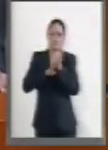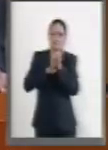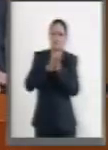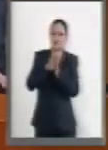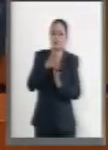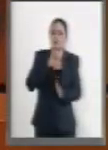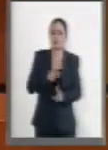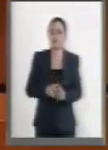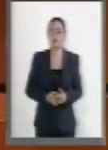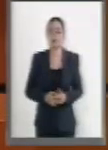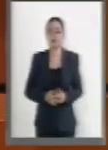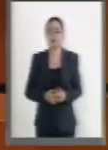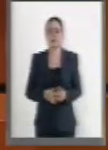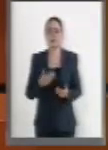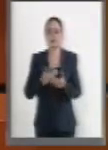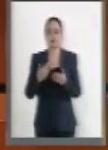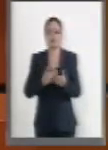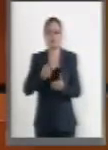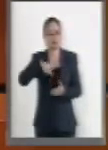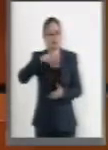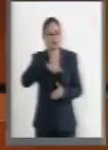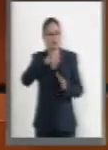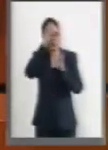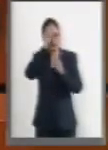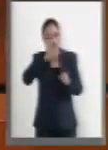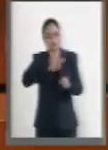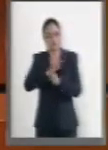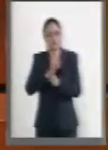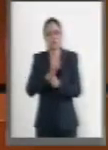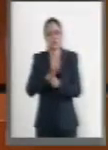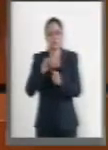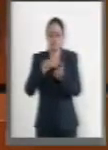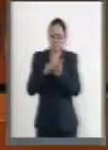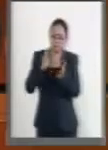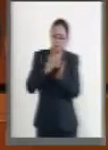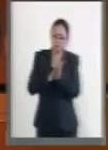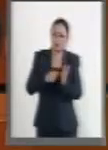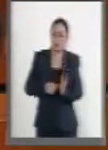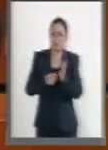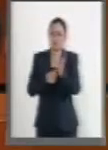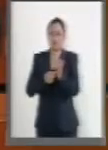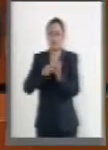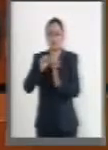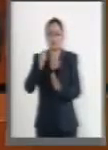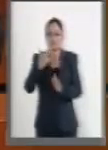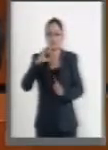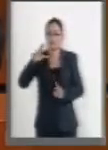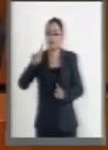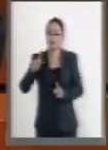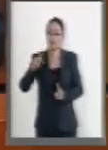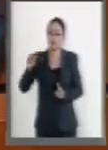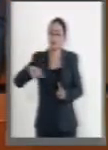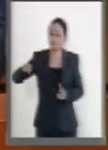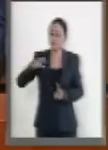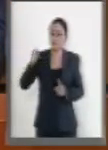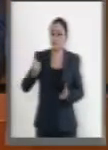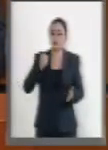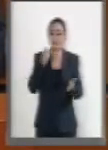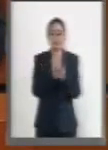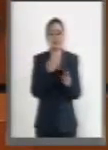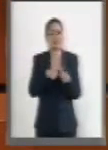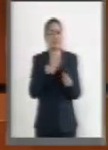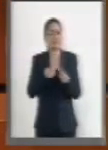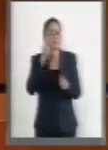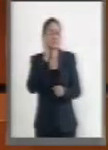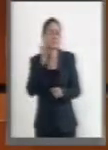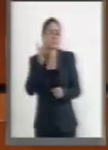Hoy coincidimos plenamente con los objetivos plasmados por la Secretaría de Hacienda, aprobados por la Cámara de